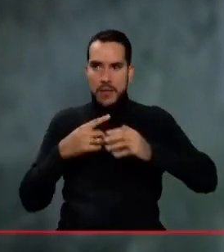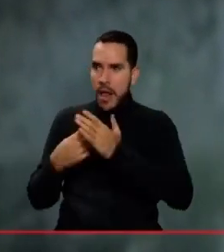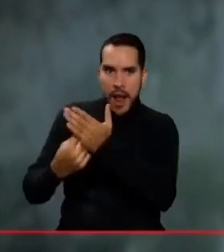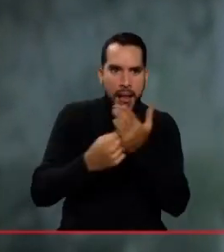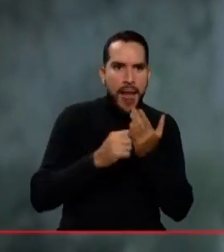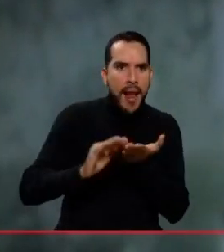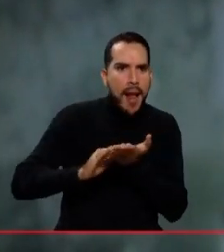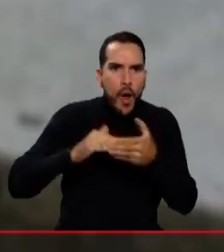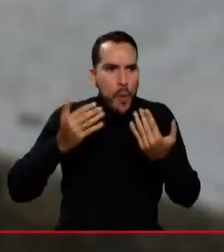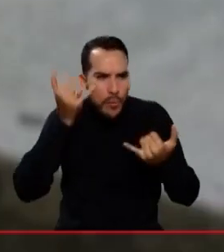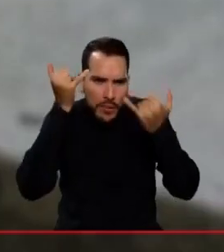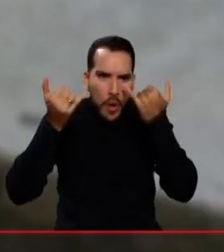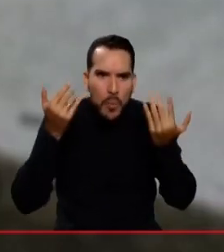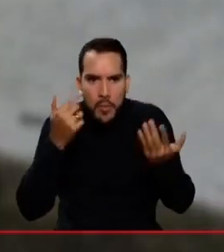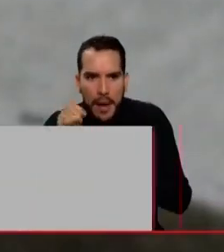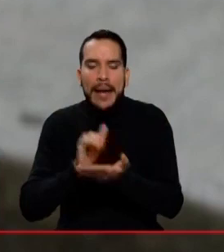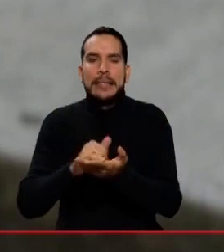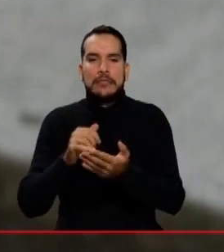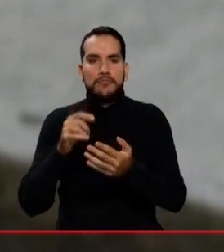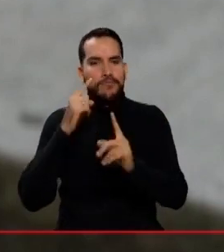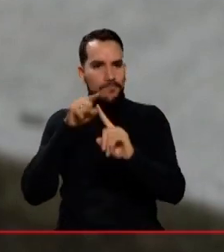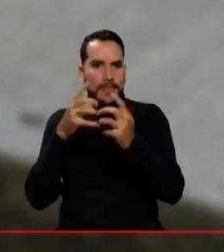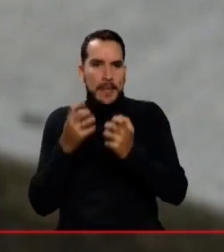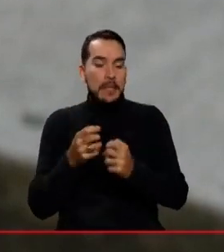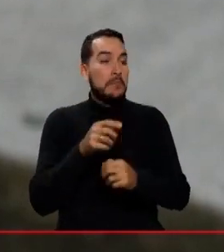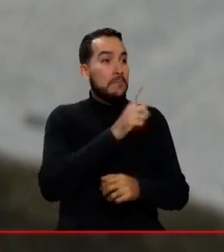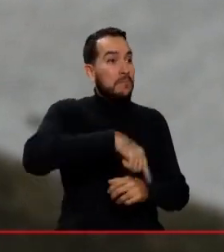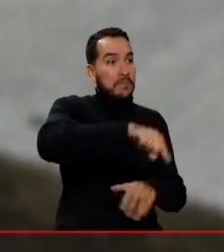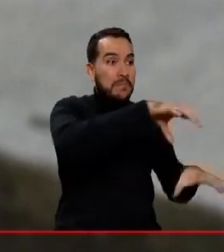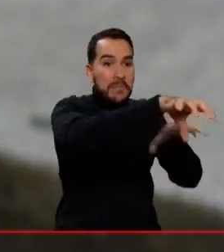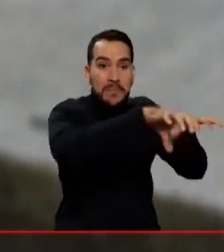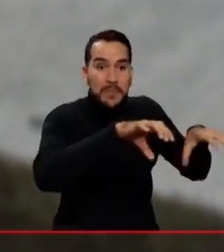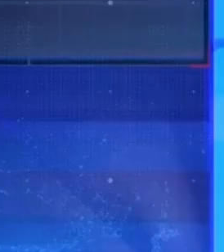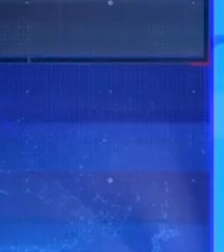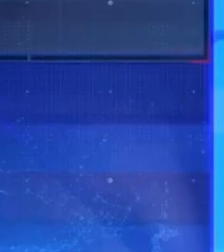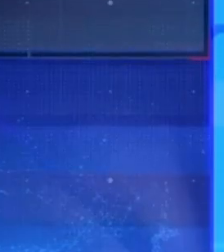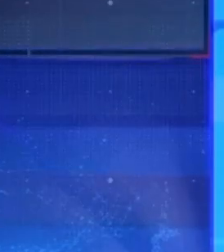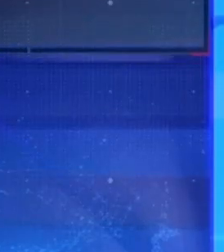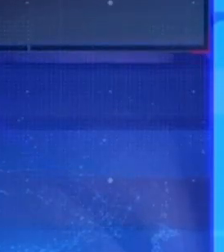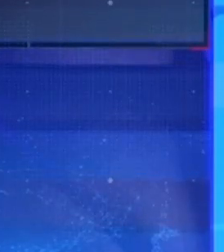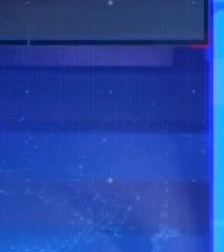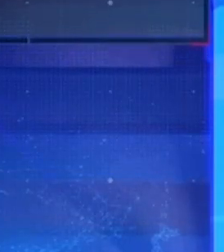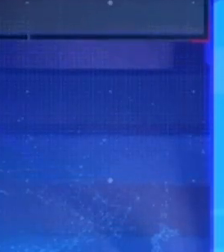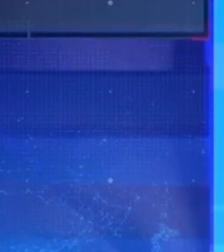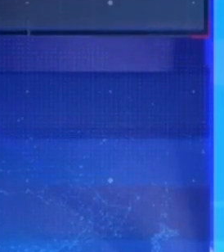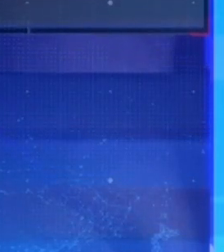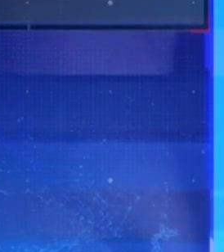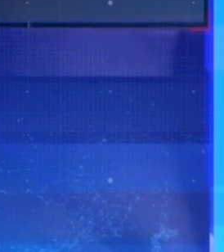presentando. Los operadores indígenas atienden a más de 20 mil comunidades en el Chocó.